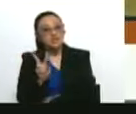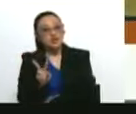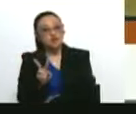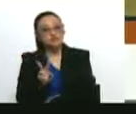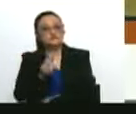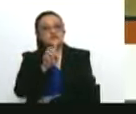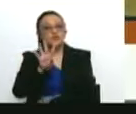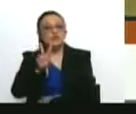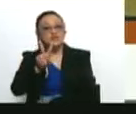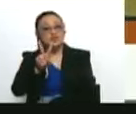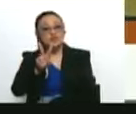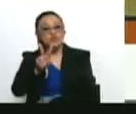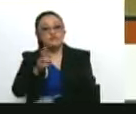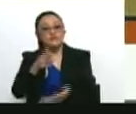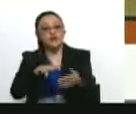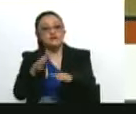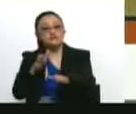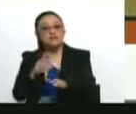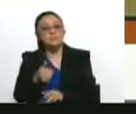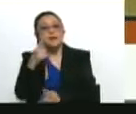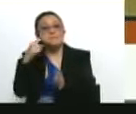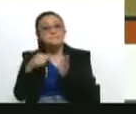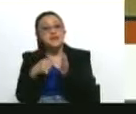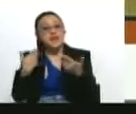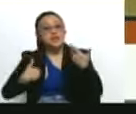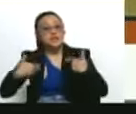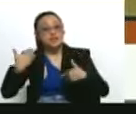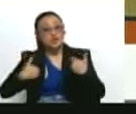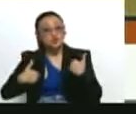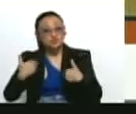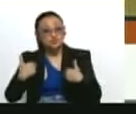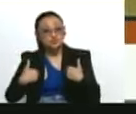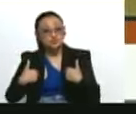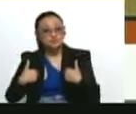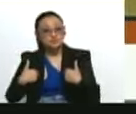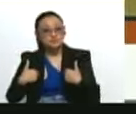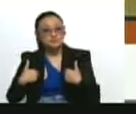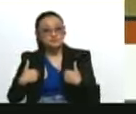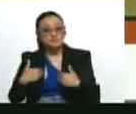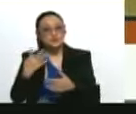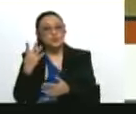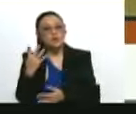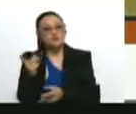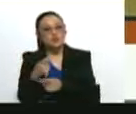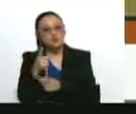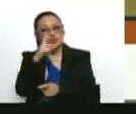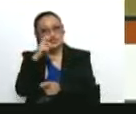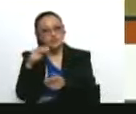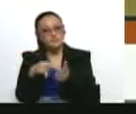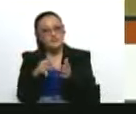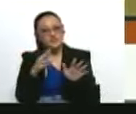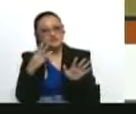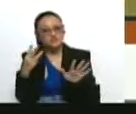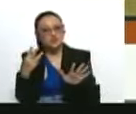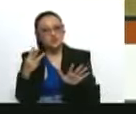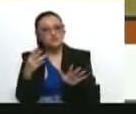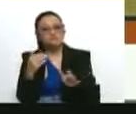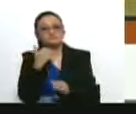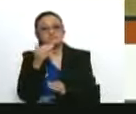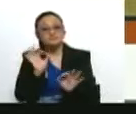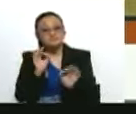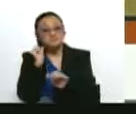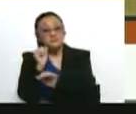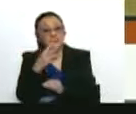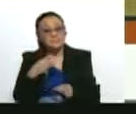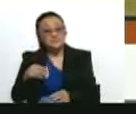142 fallecidos y más de 1000 heridos. 4 de agosto del año 18, intento de magnicidio contra el presidente Nicolás Maduro.